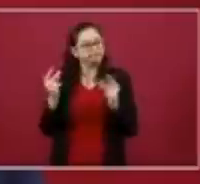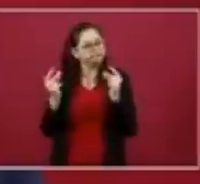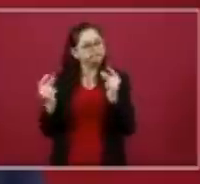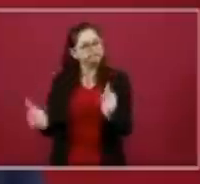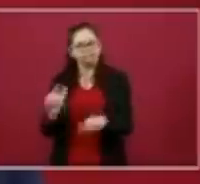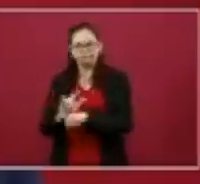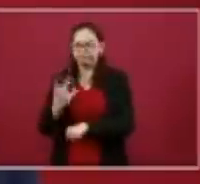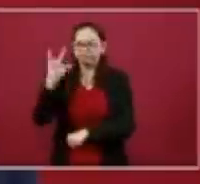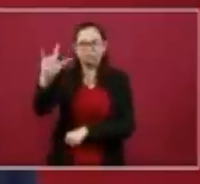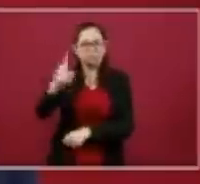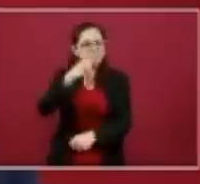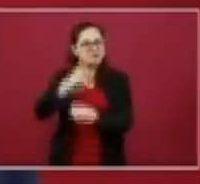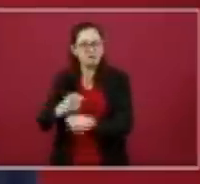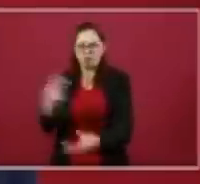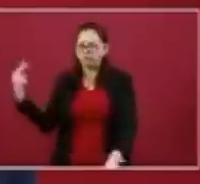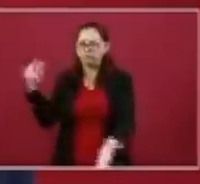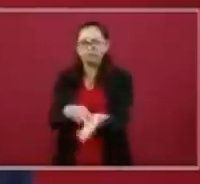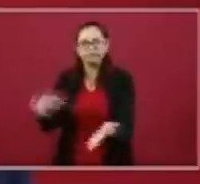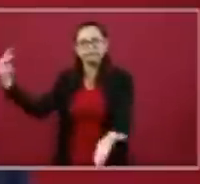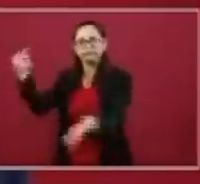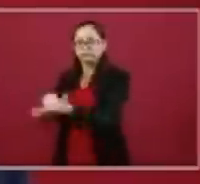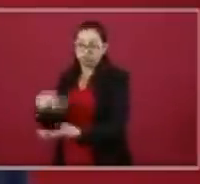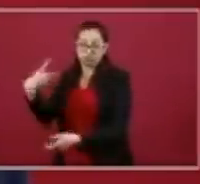que lleguen primero. Entonces,